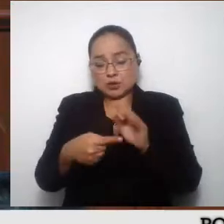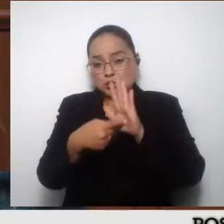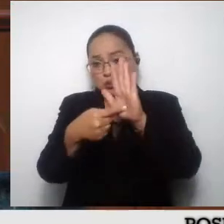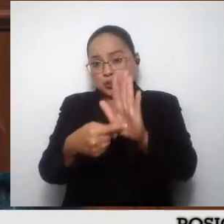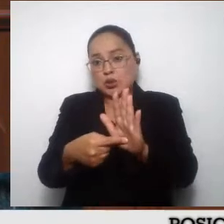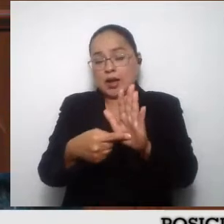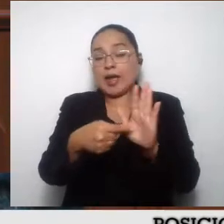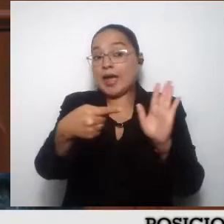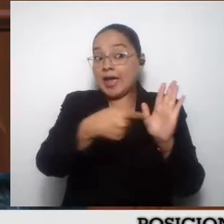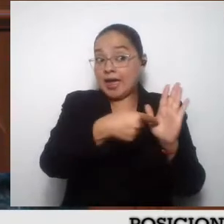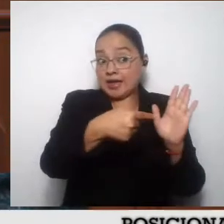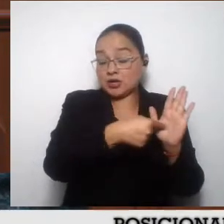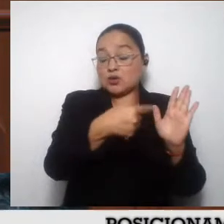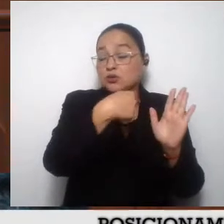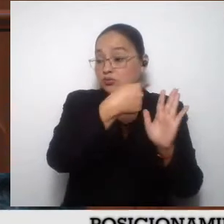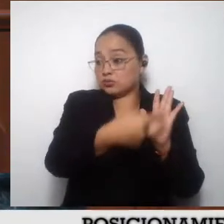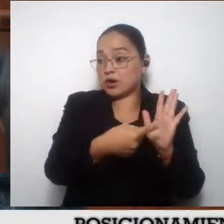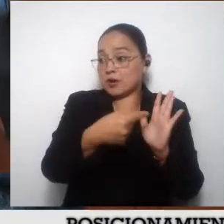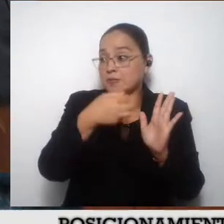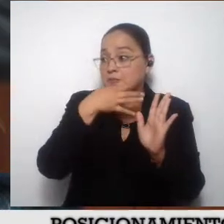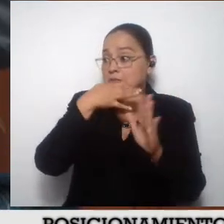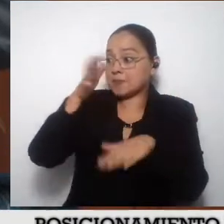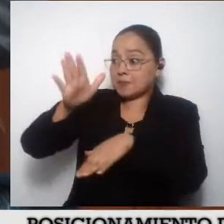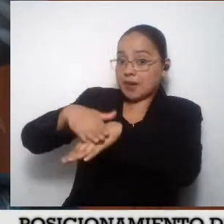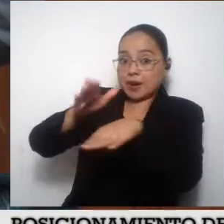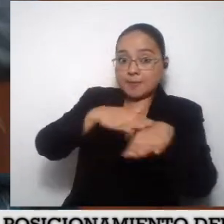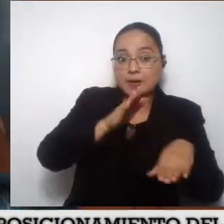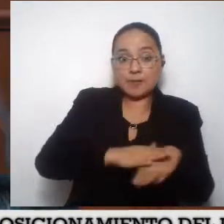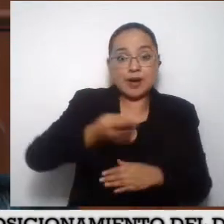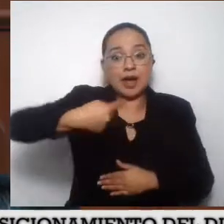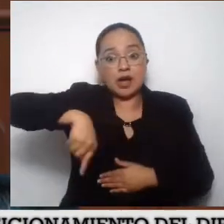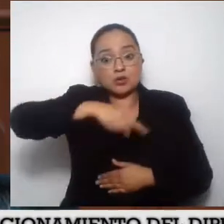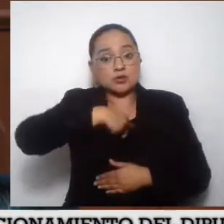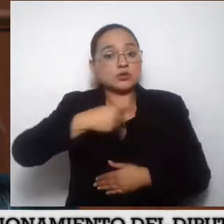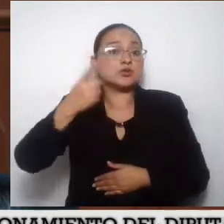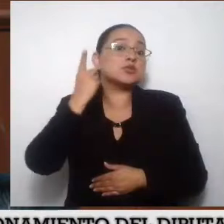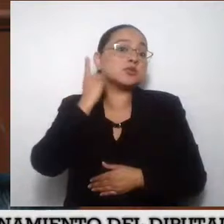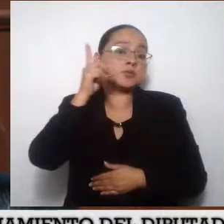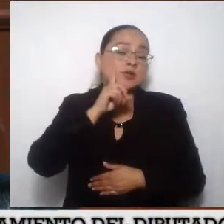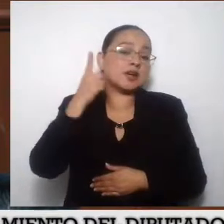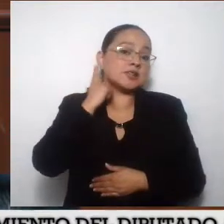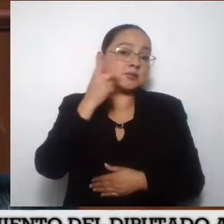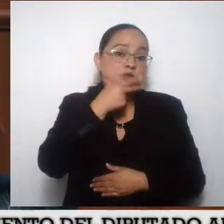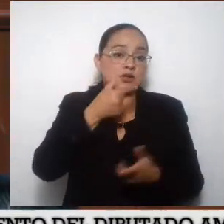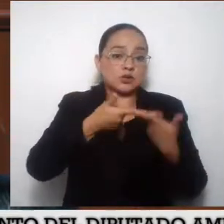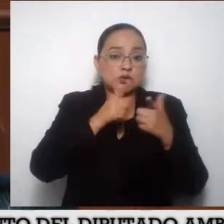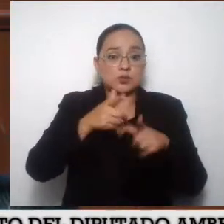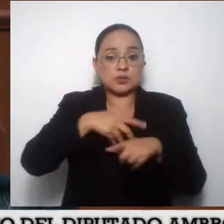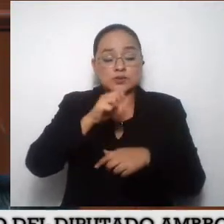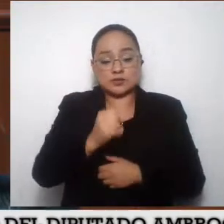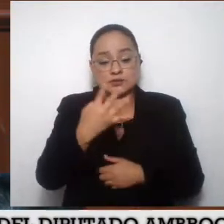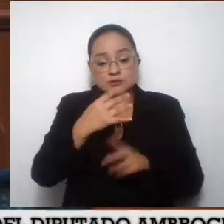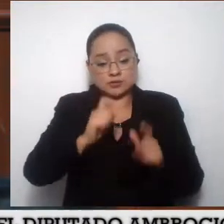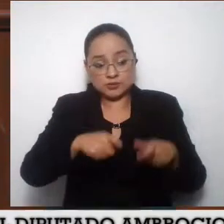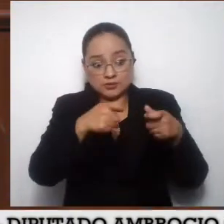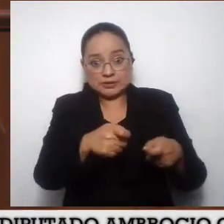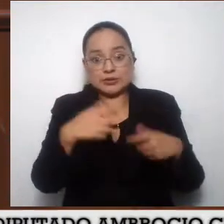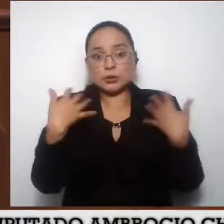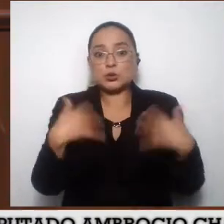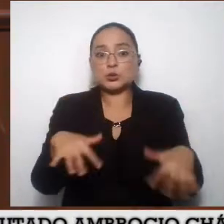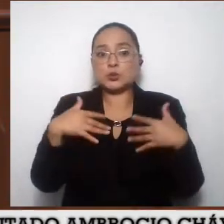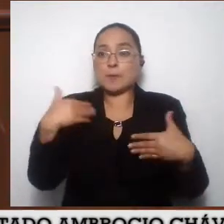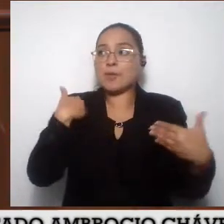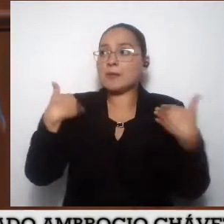a nosotros, los diputados y diputadas de esta legislatura, en donde nos